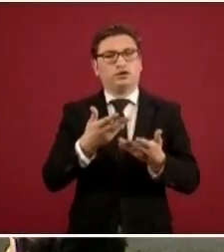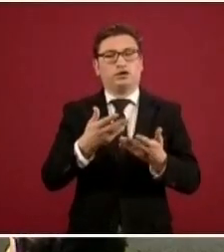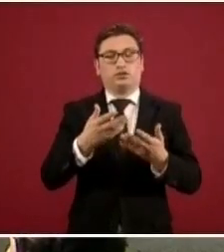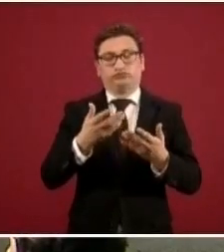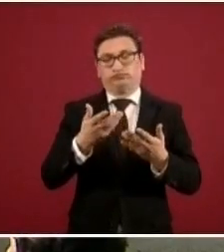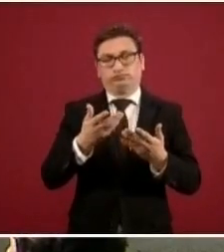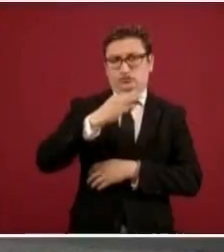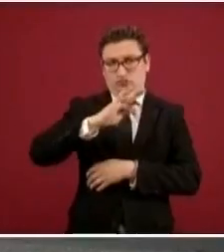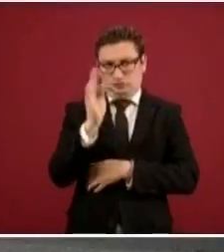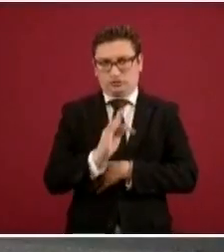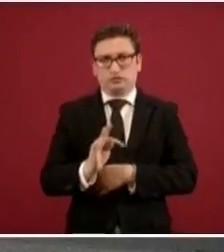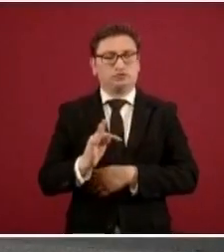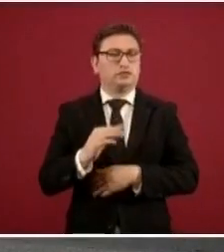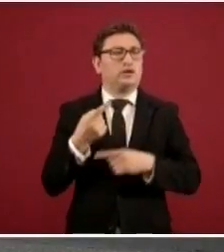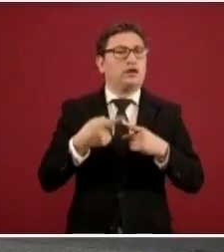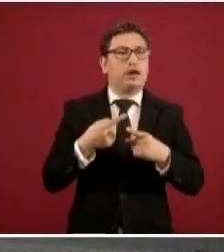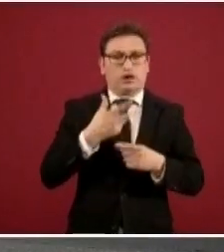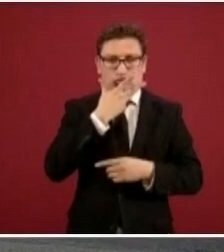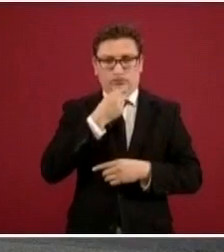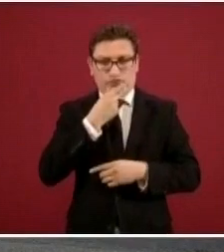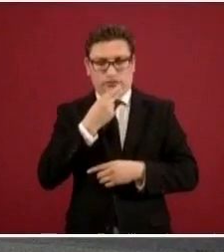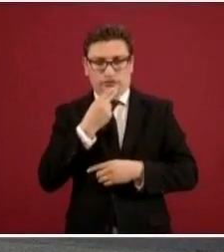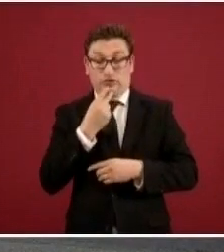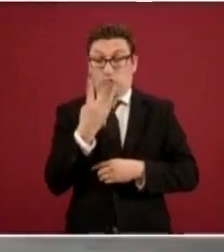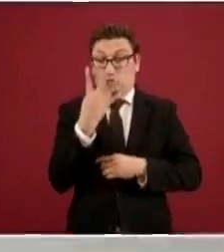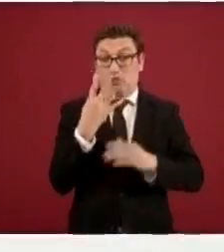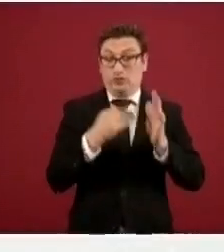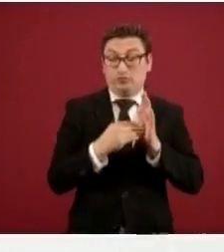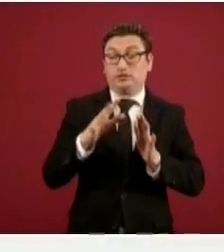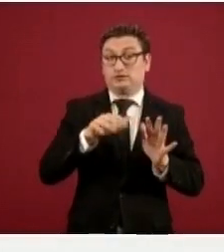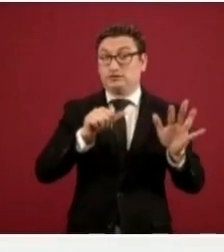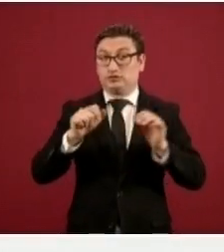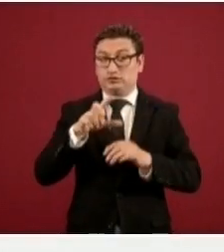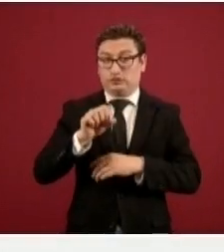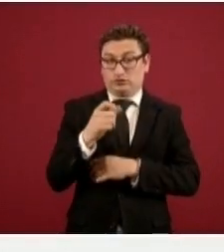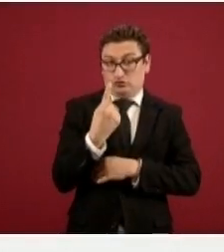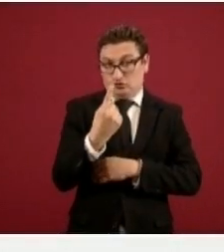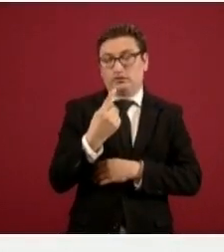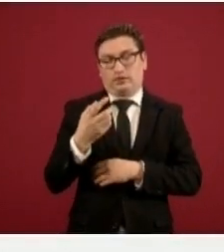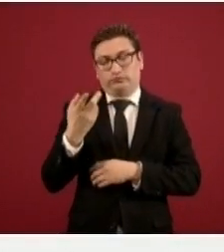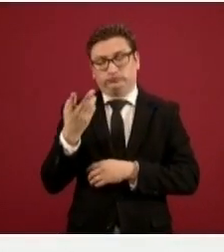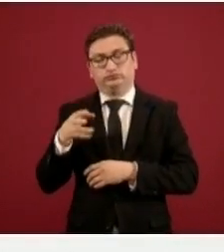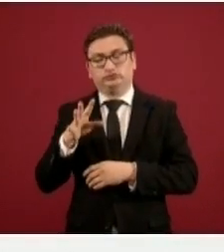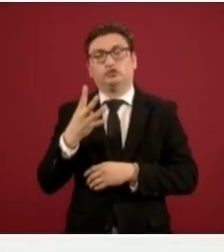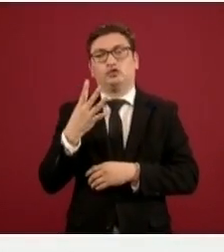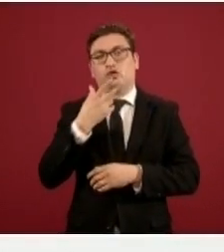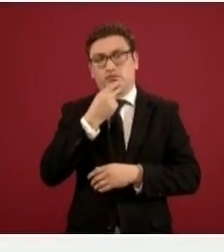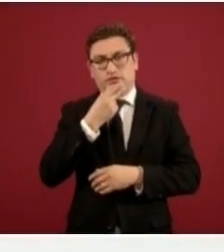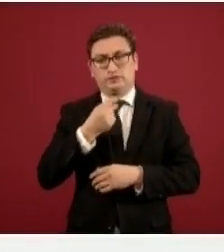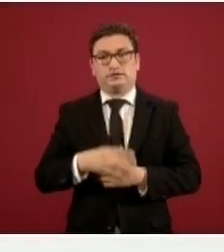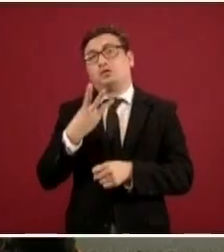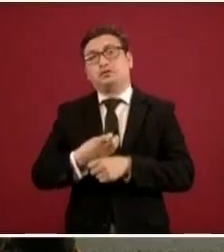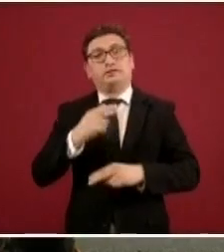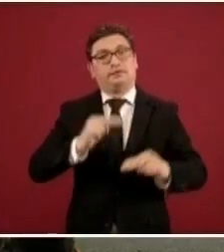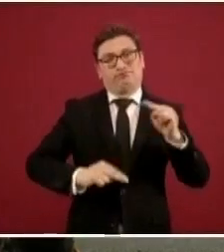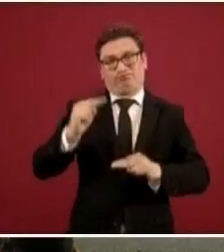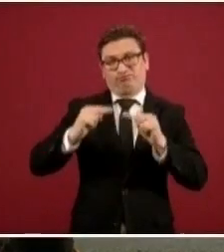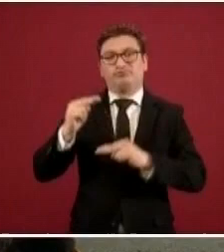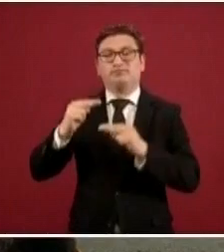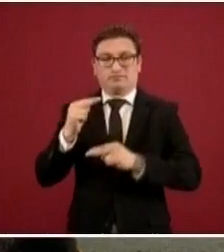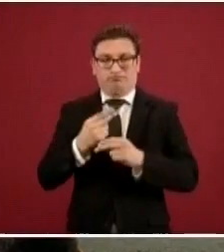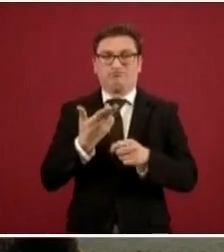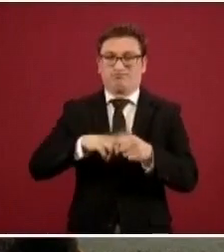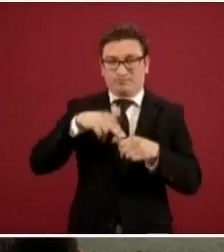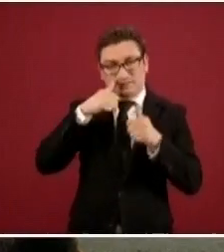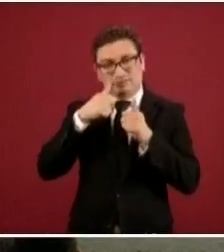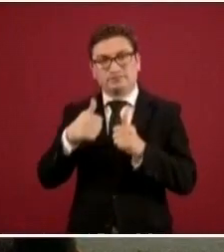dos de ellas es por el nuevo coronavirus aunque puede cambiar el porcentaje por cada entidad pues en algunos había llegado ya